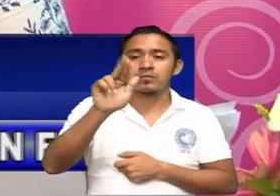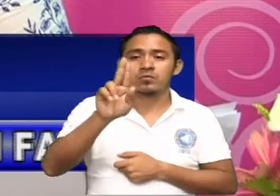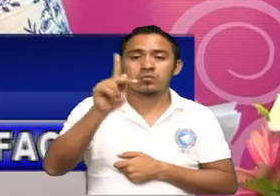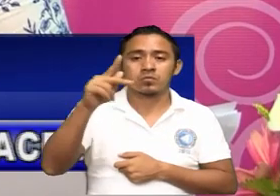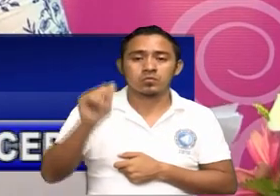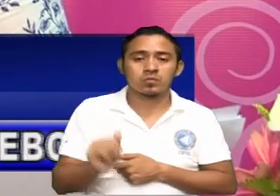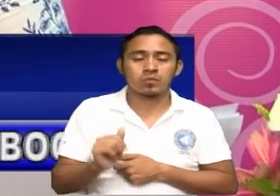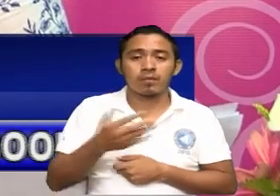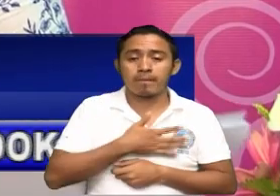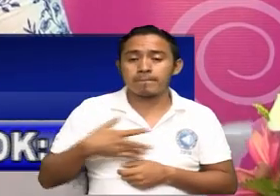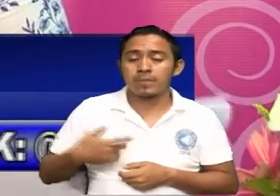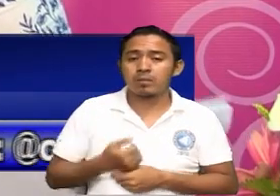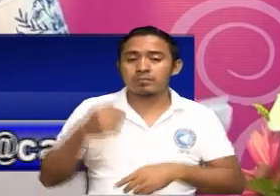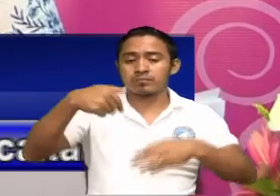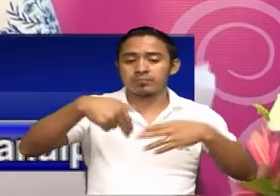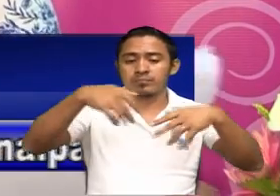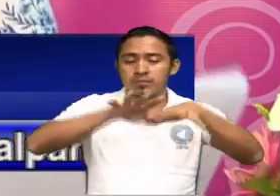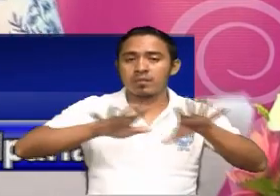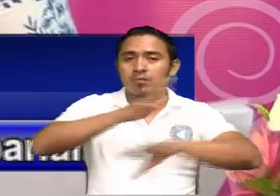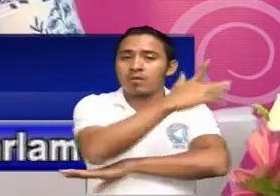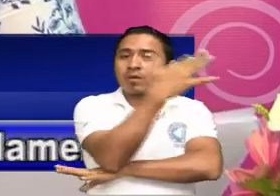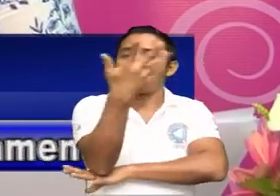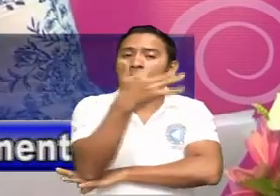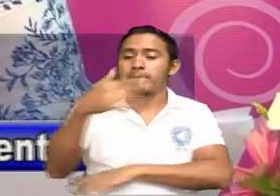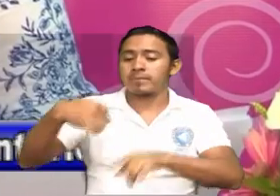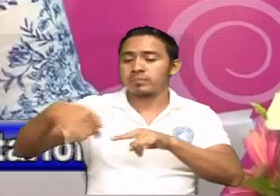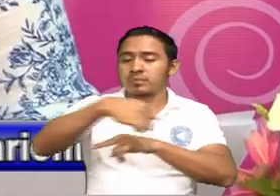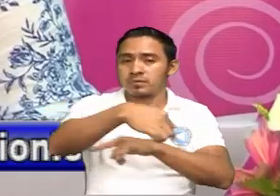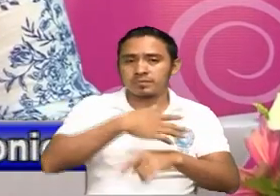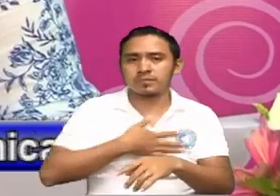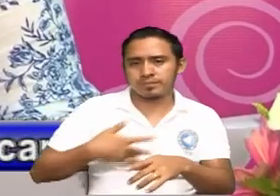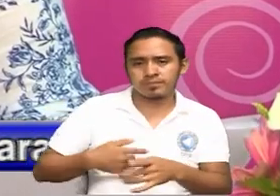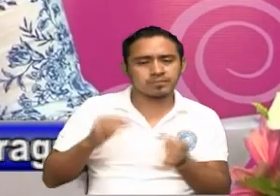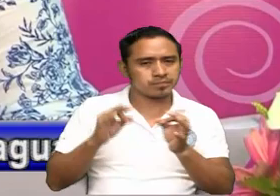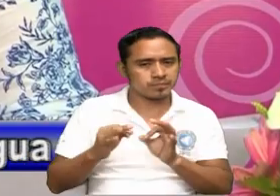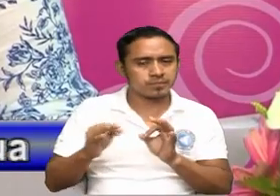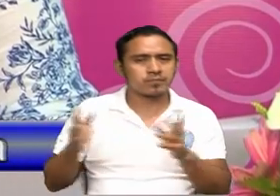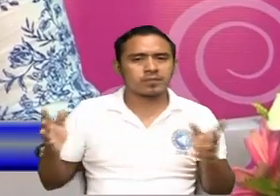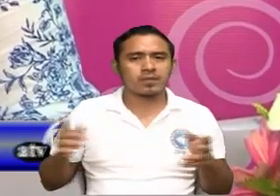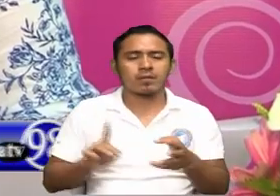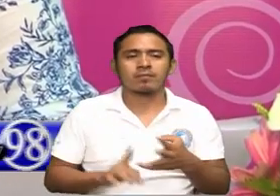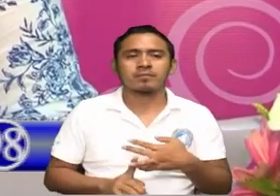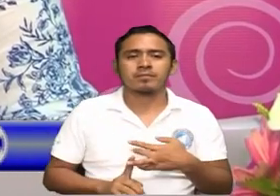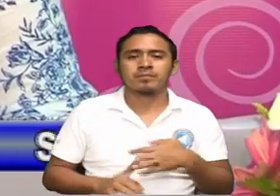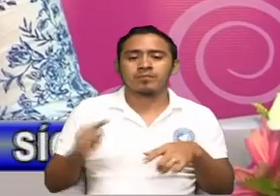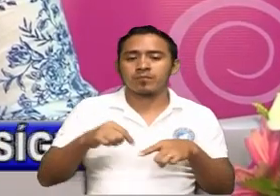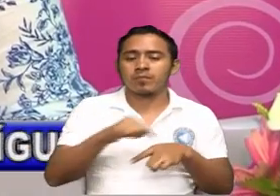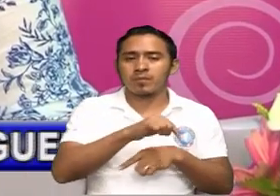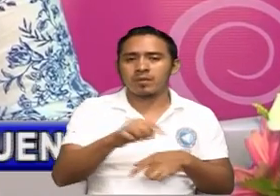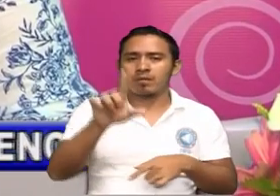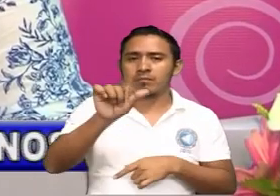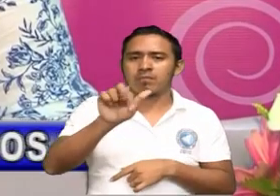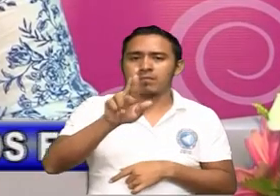Achuapa, mejoramiento del arboreto municipal como parte de nuestros proyectos de mejoramiento y de medio ambiente. En el municipio de La Reinaga, mejoramiento de